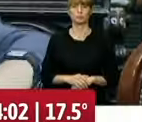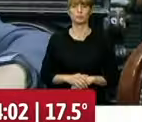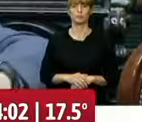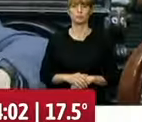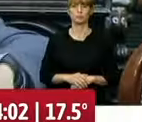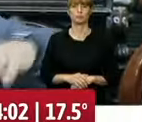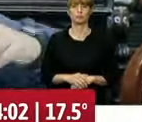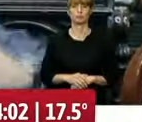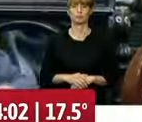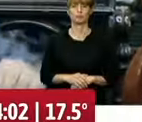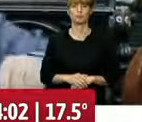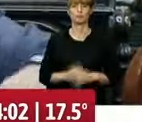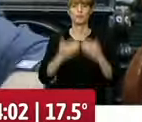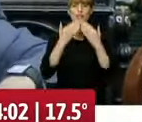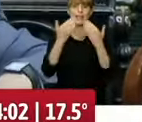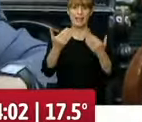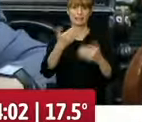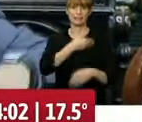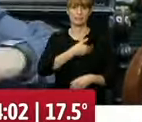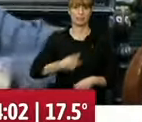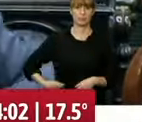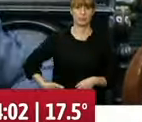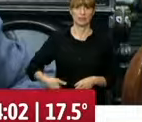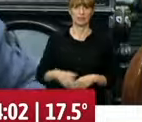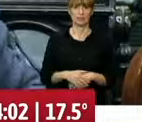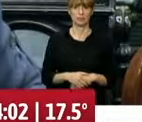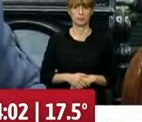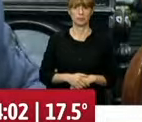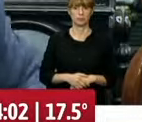atravesar este momento hacia ahí está